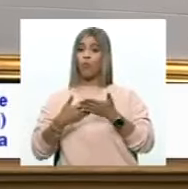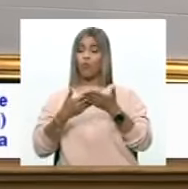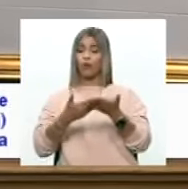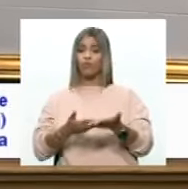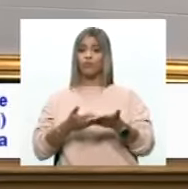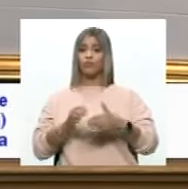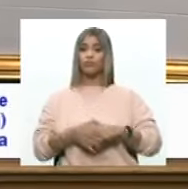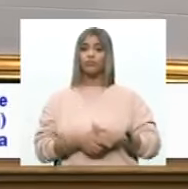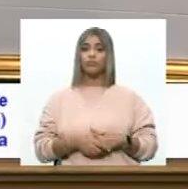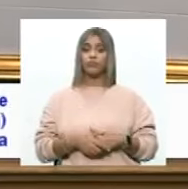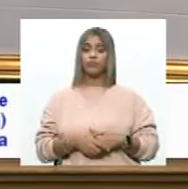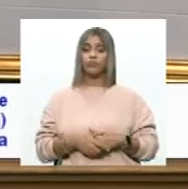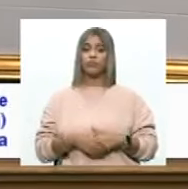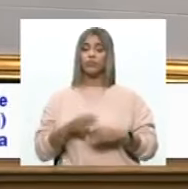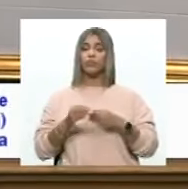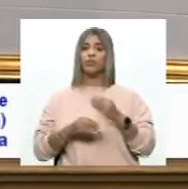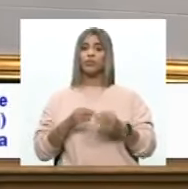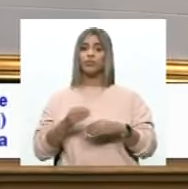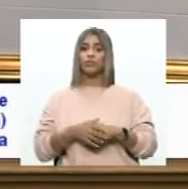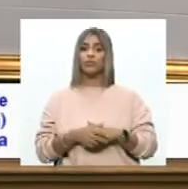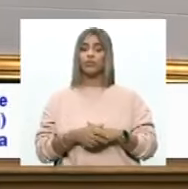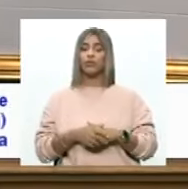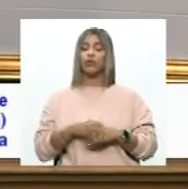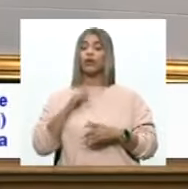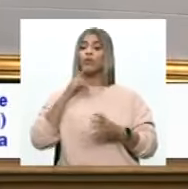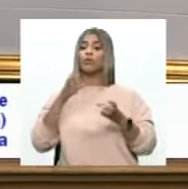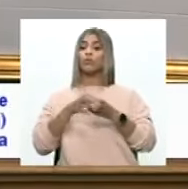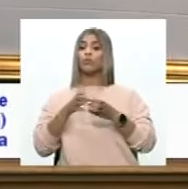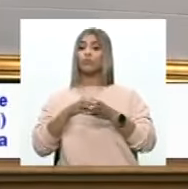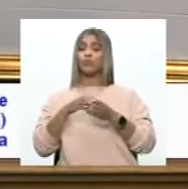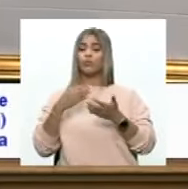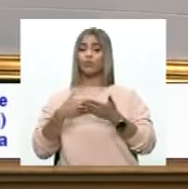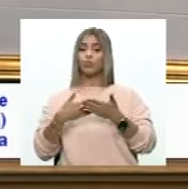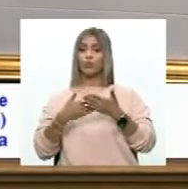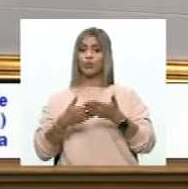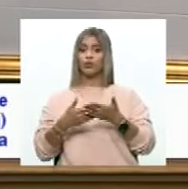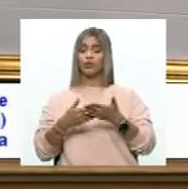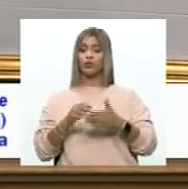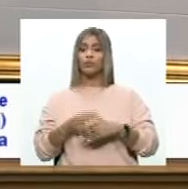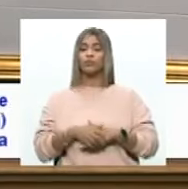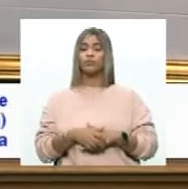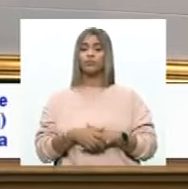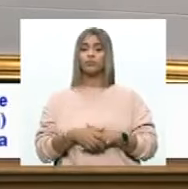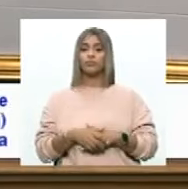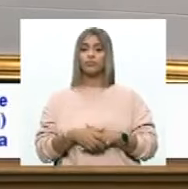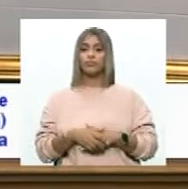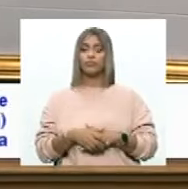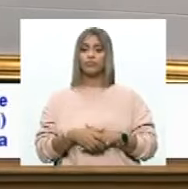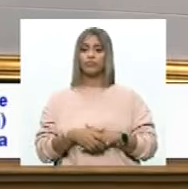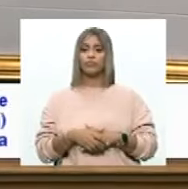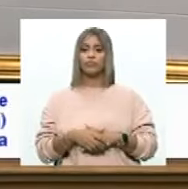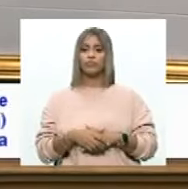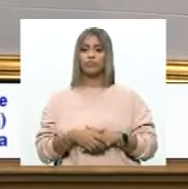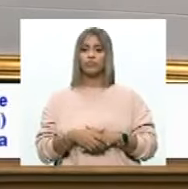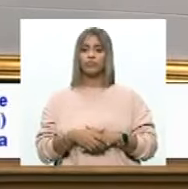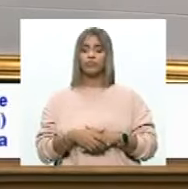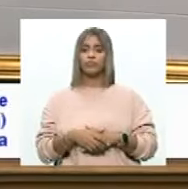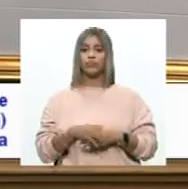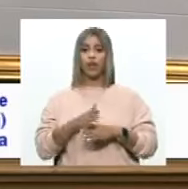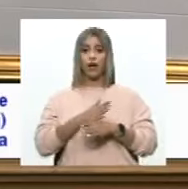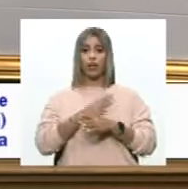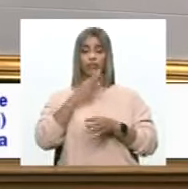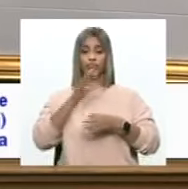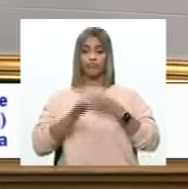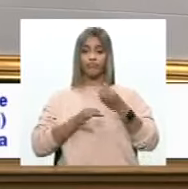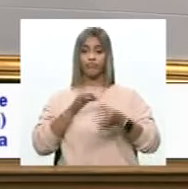presentada para la designación del Comité de Postulaciones del Poder Ciudadano y la posterior